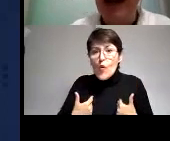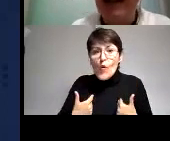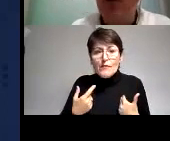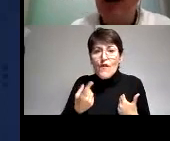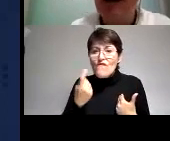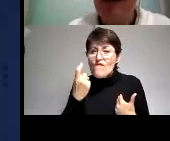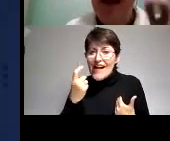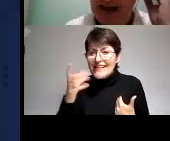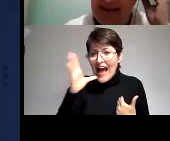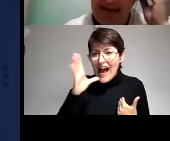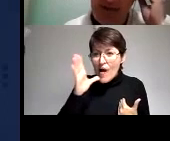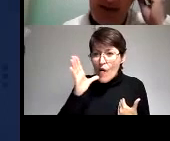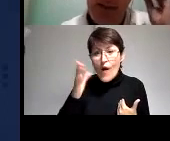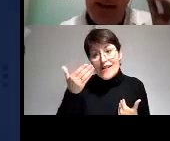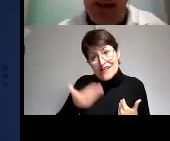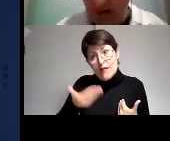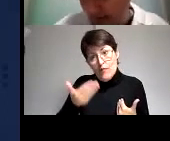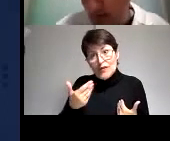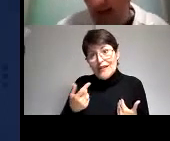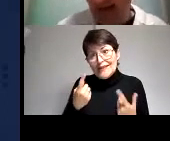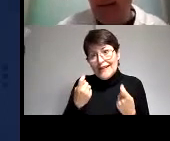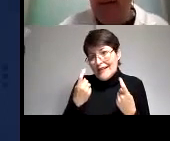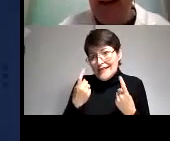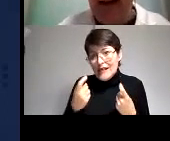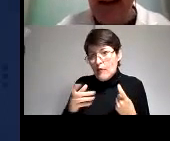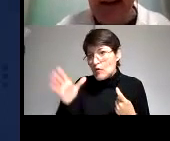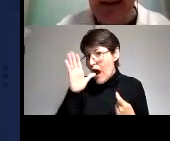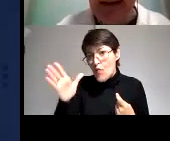situación análoga a la de una